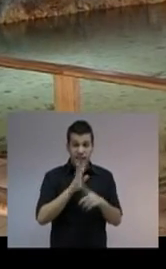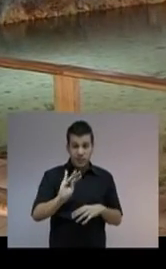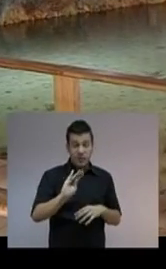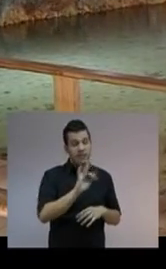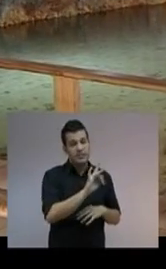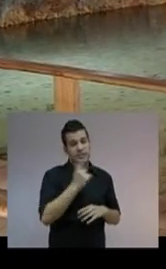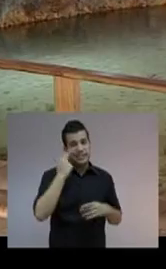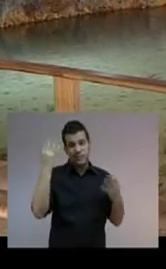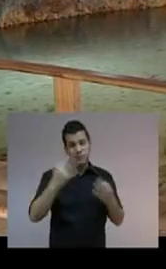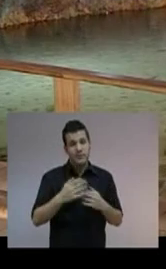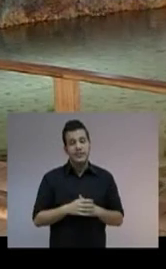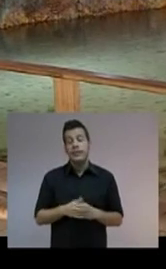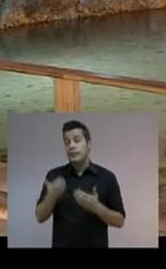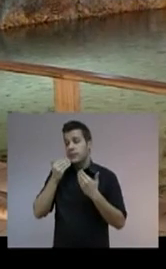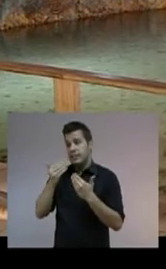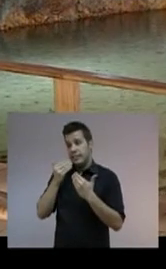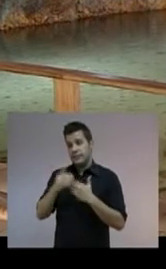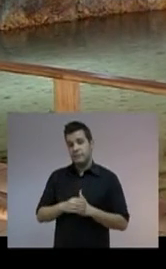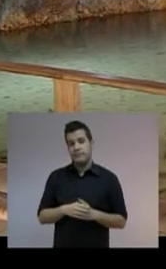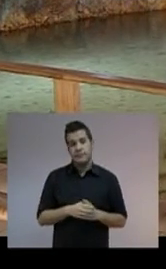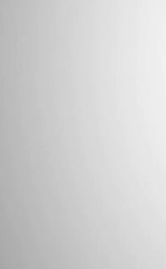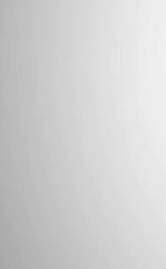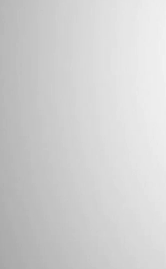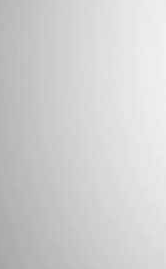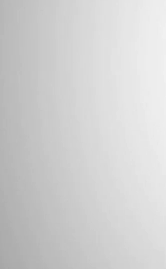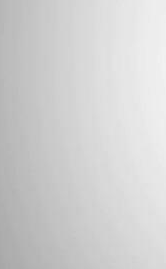Seguro, seguro. Pues Miguel, muchas gracias. A ti.